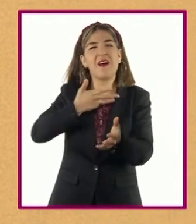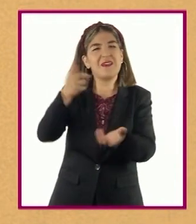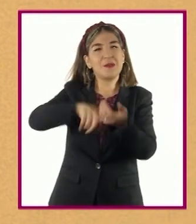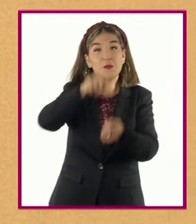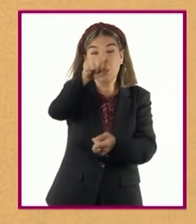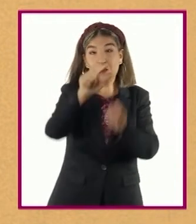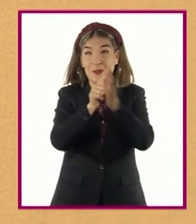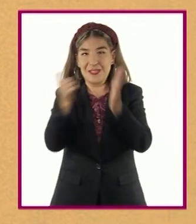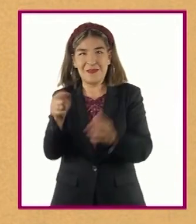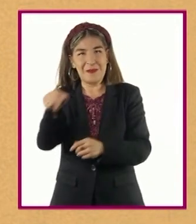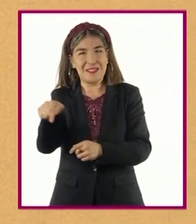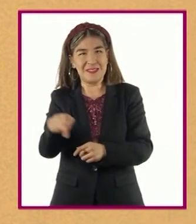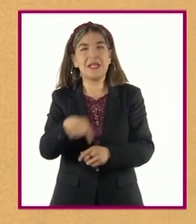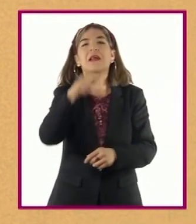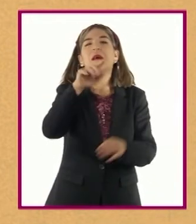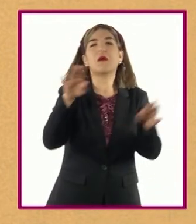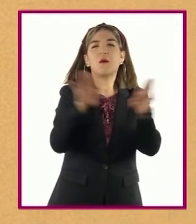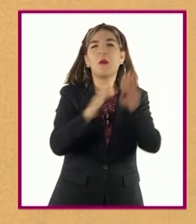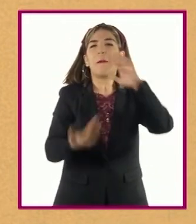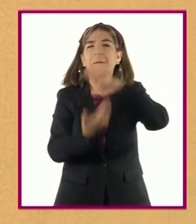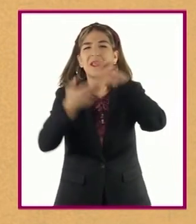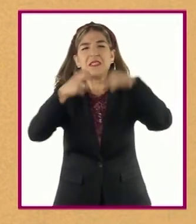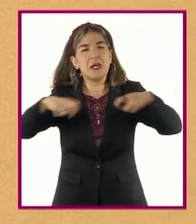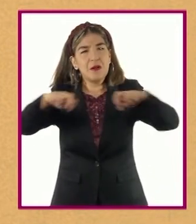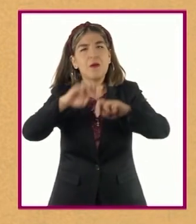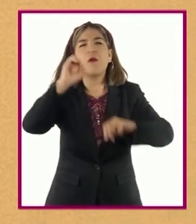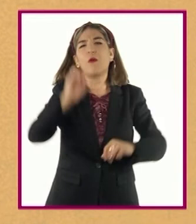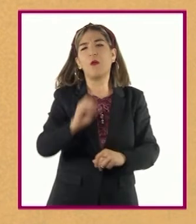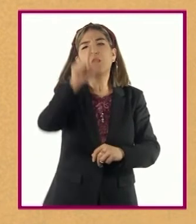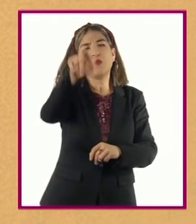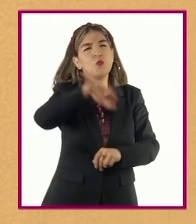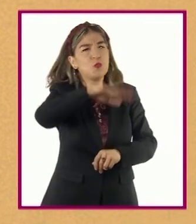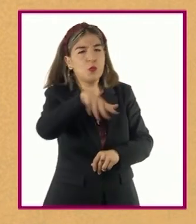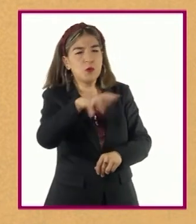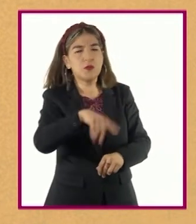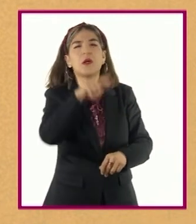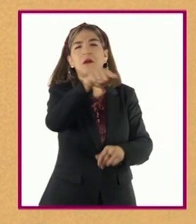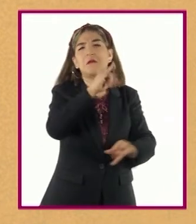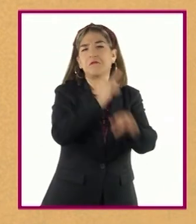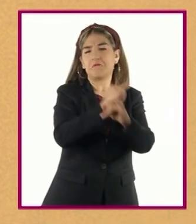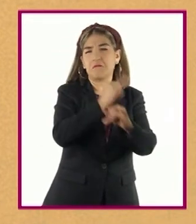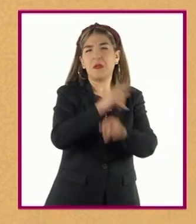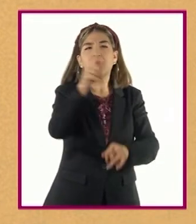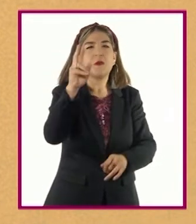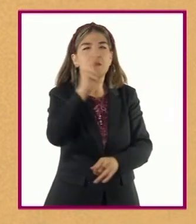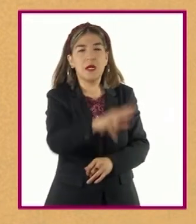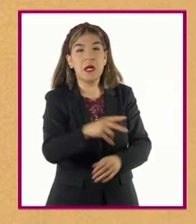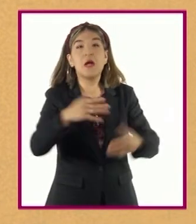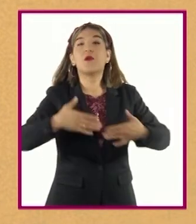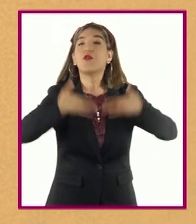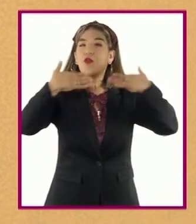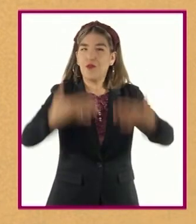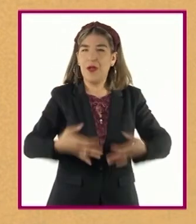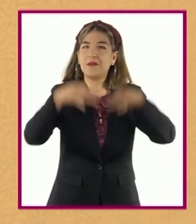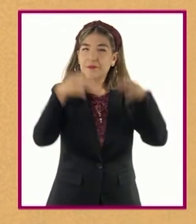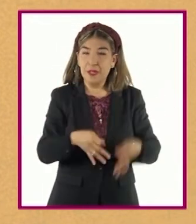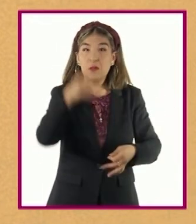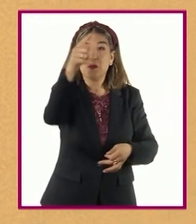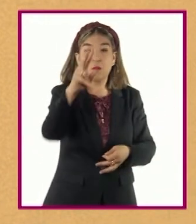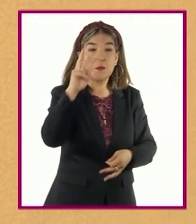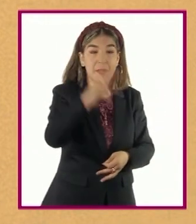libro de alguna mesa redonda, o si lo prefieren, busquen una en la red, en una fuente confiable, y